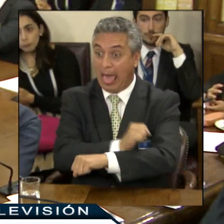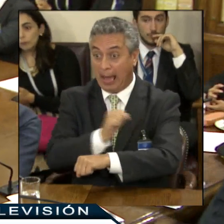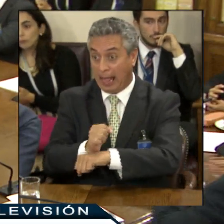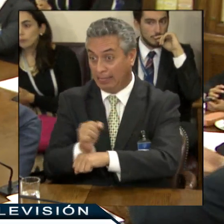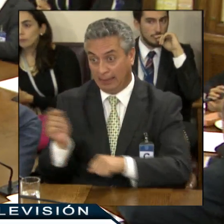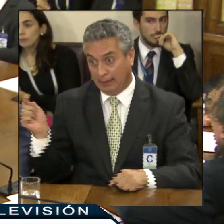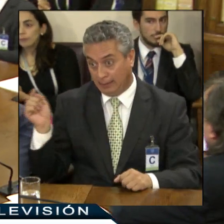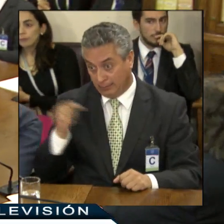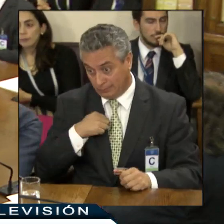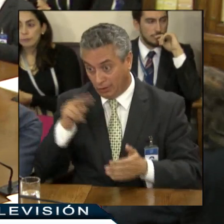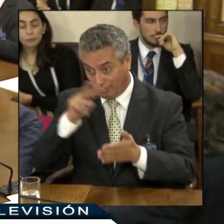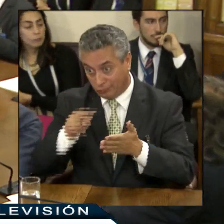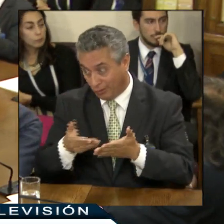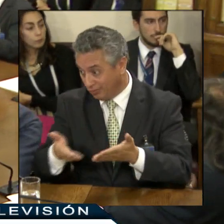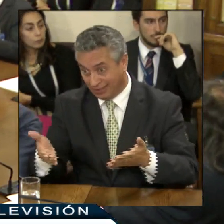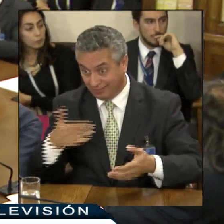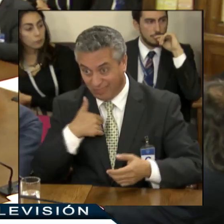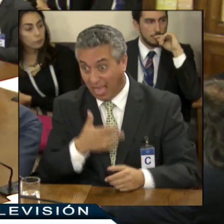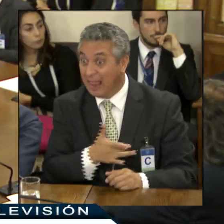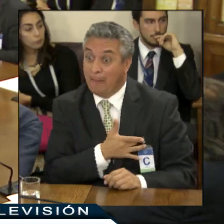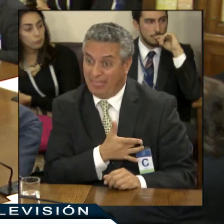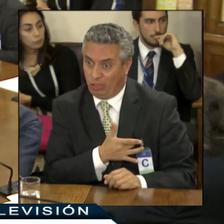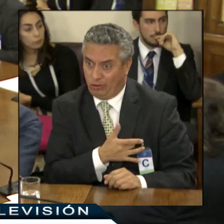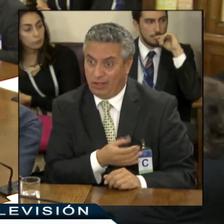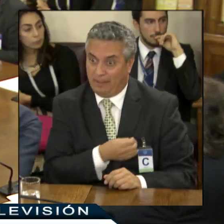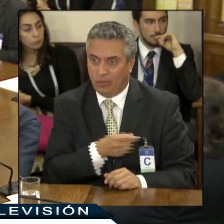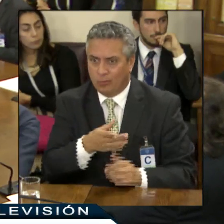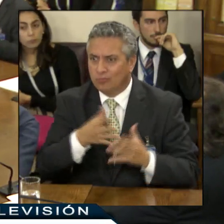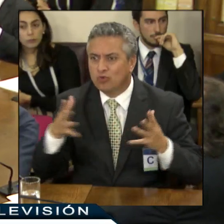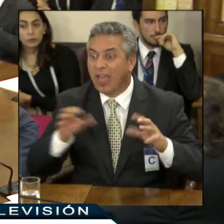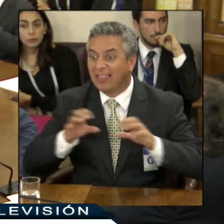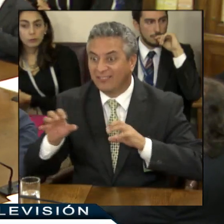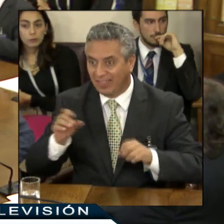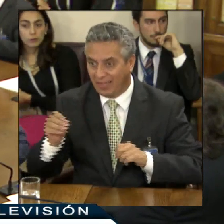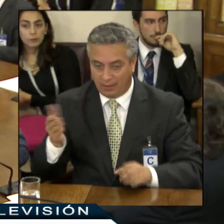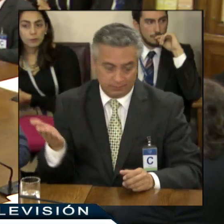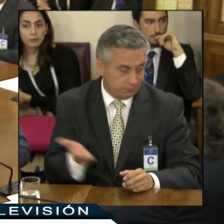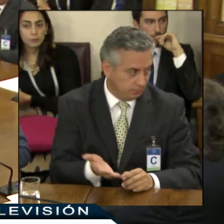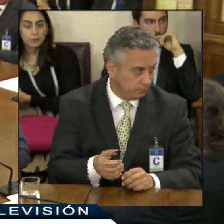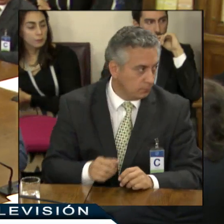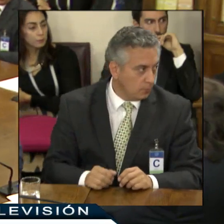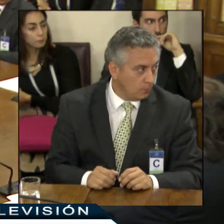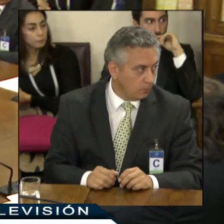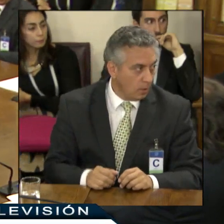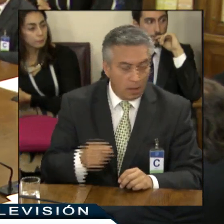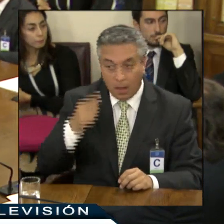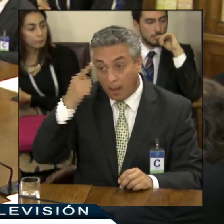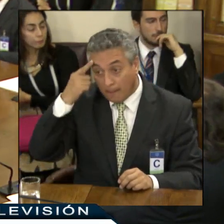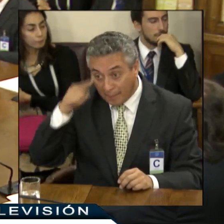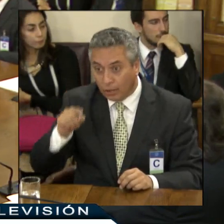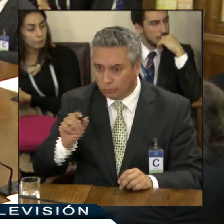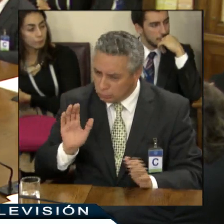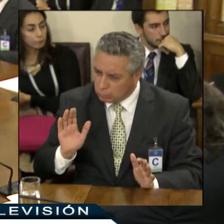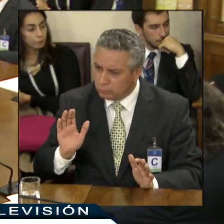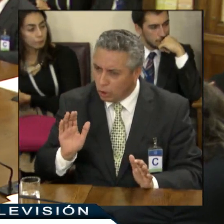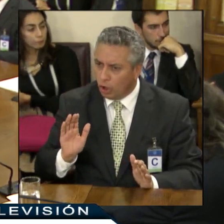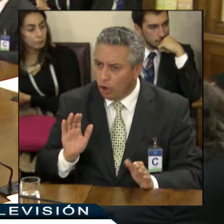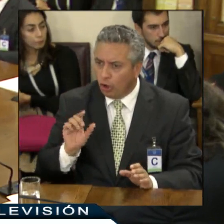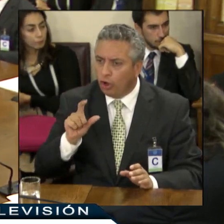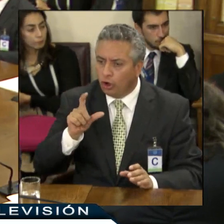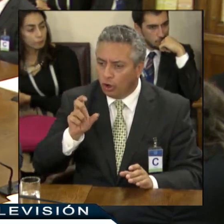la leí usted no creo porque con tanta actividad y llegó recién Pero sería conveniente no